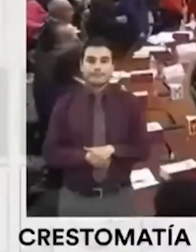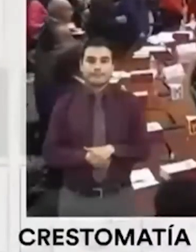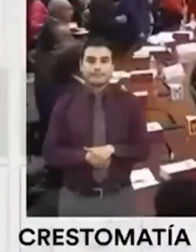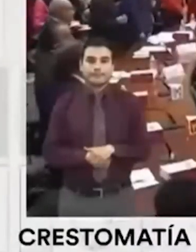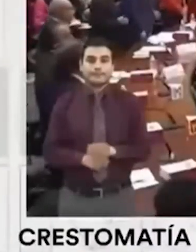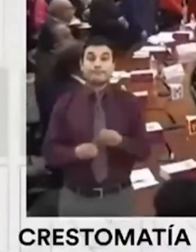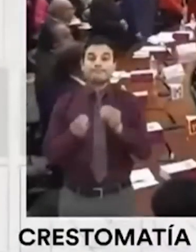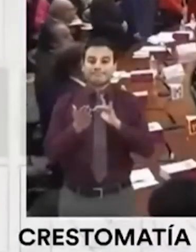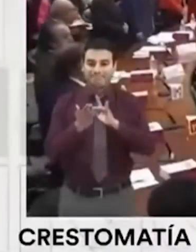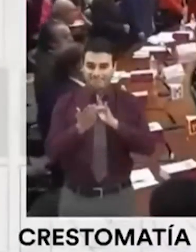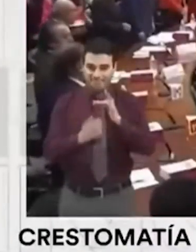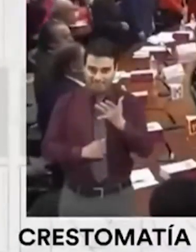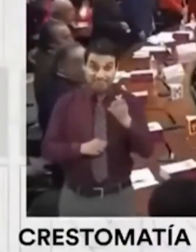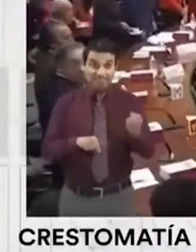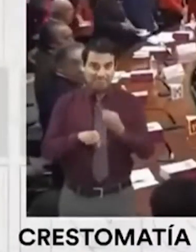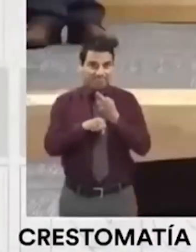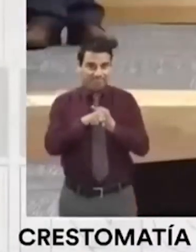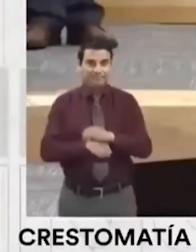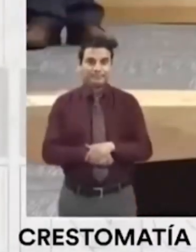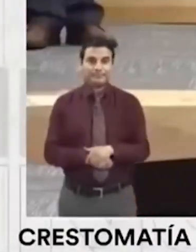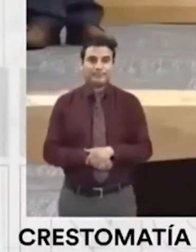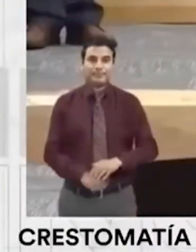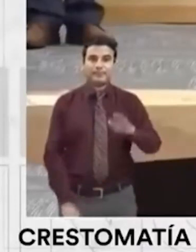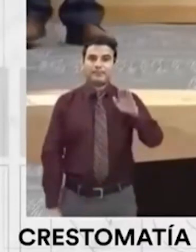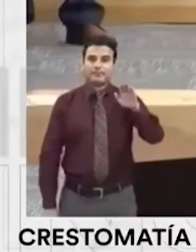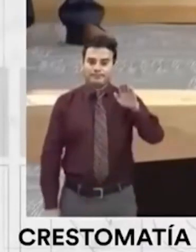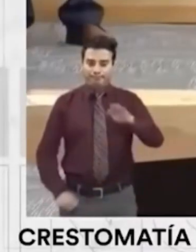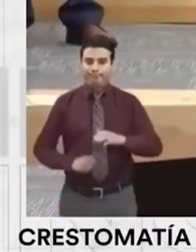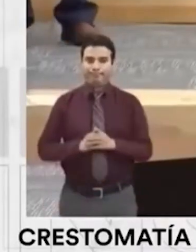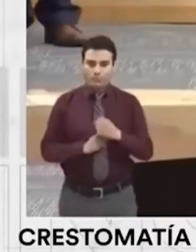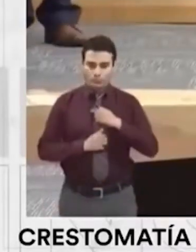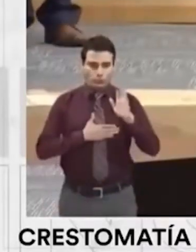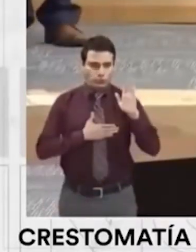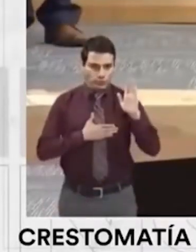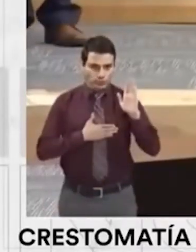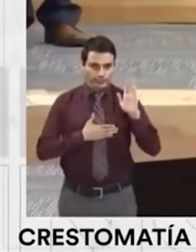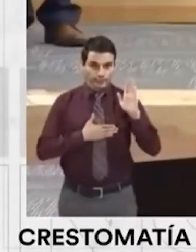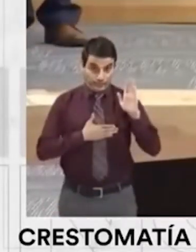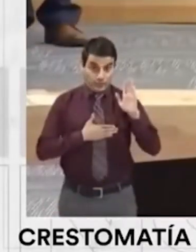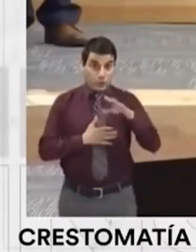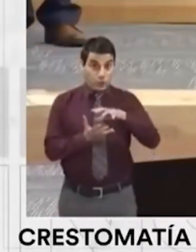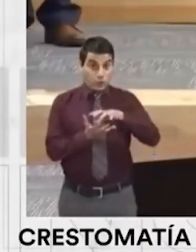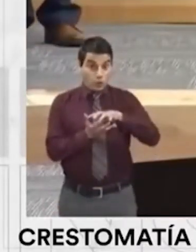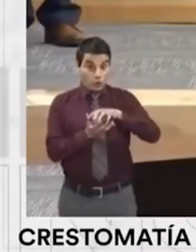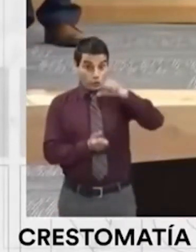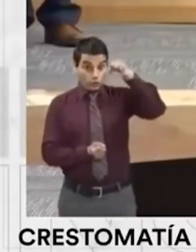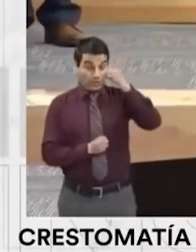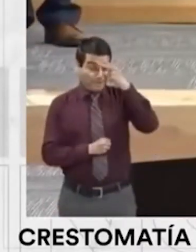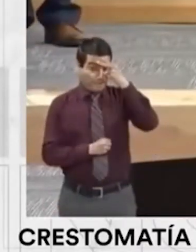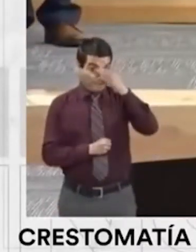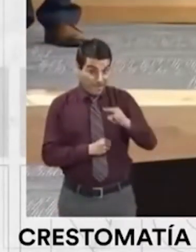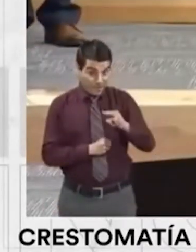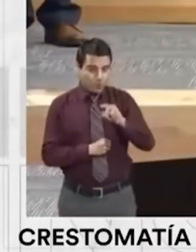obligadamente tenía que ser mujer la que hoy ya lo es consejera presidenta del instituto